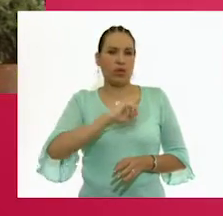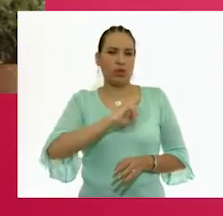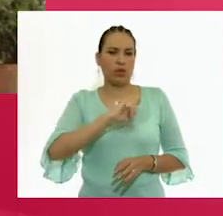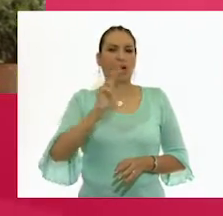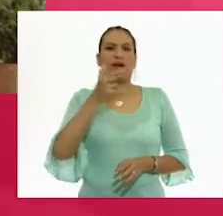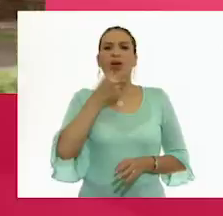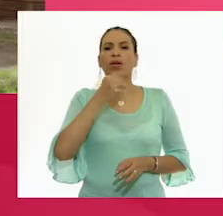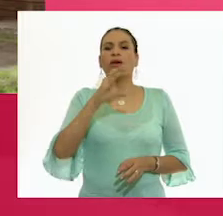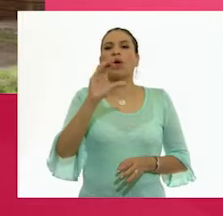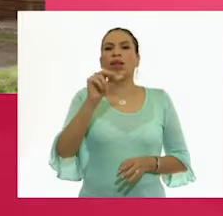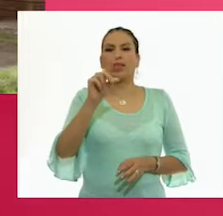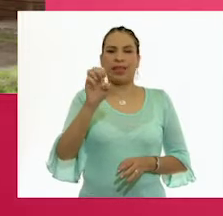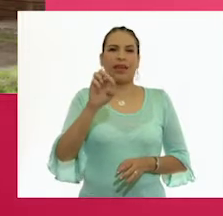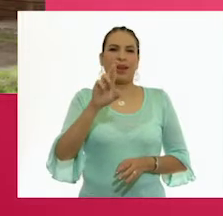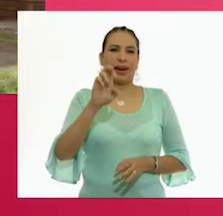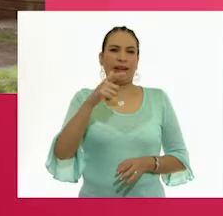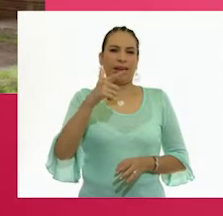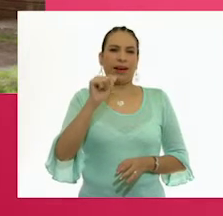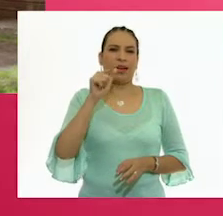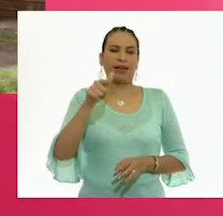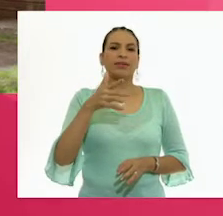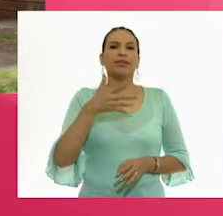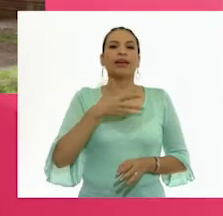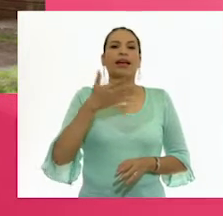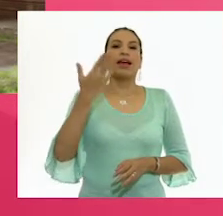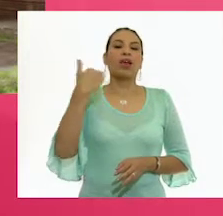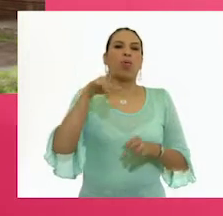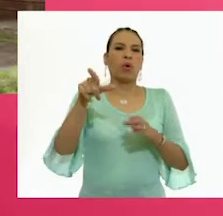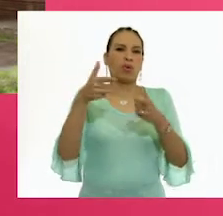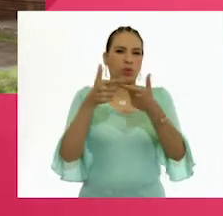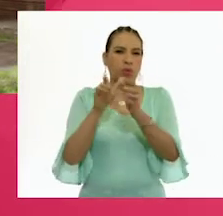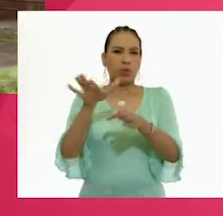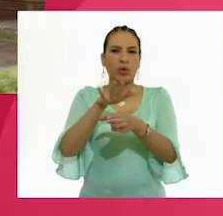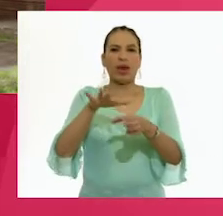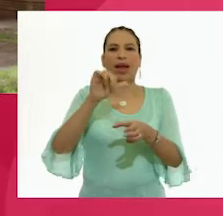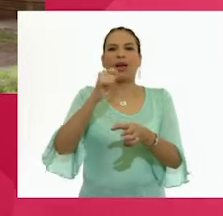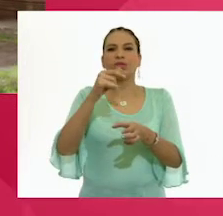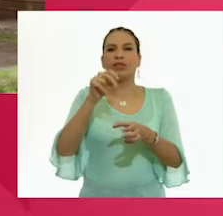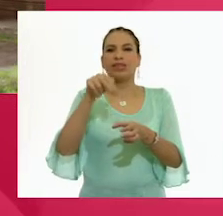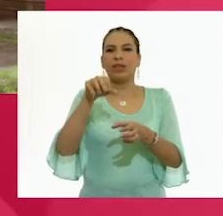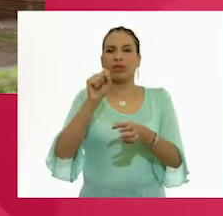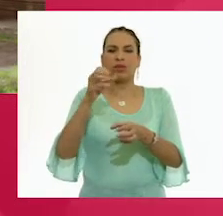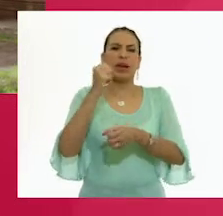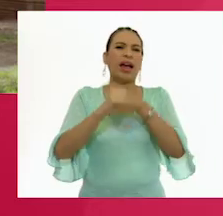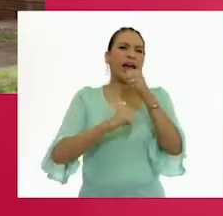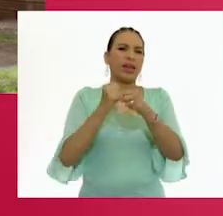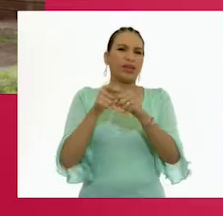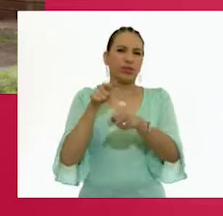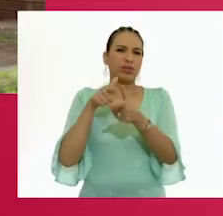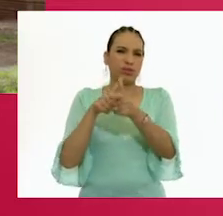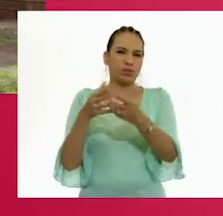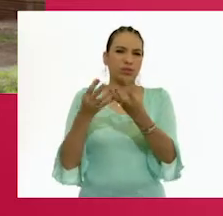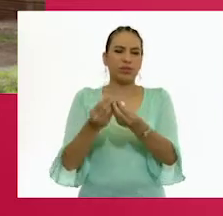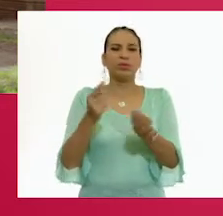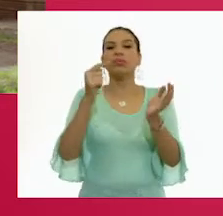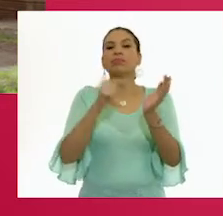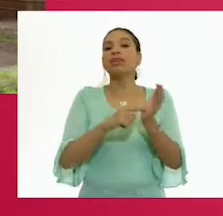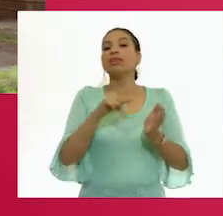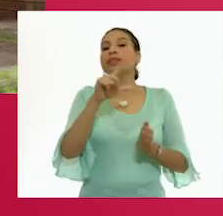conde de Regla. Y ahí lo tuvieron y era de los agustinos durante muchos años. Luego, en